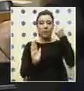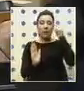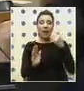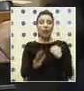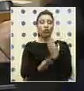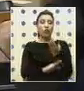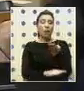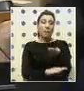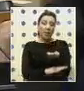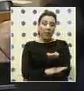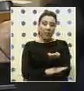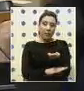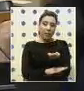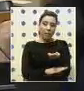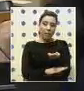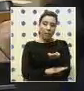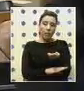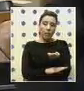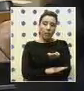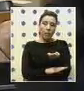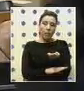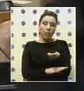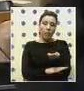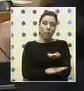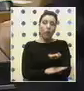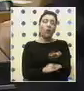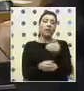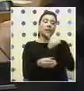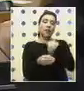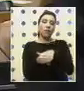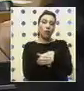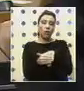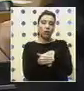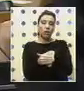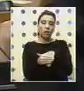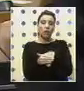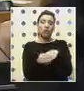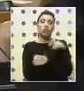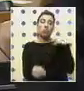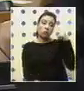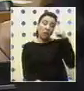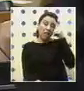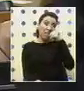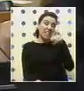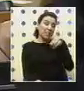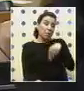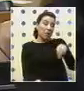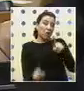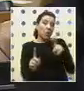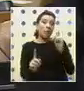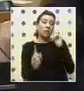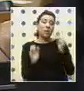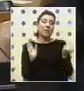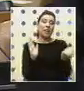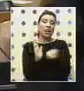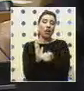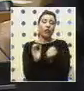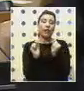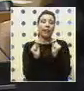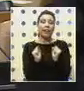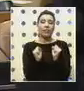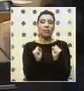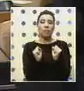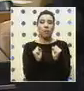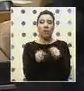cual solicitamos que pueda llevarse votación. Yo creo que difícilmente alguien podría estar en contra de que se